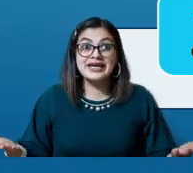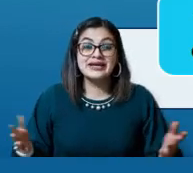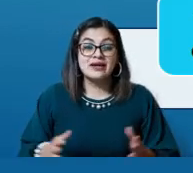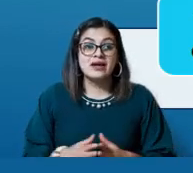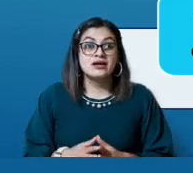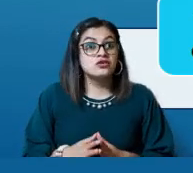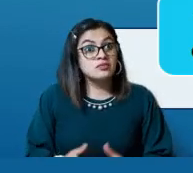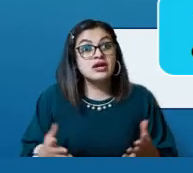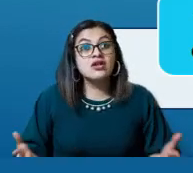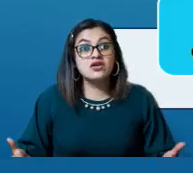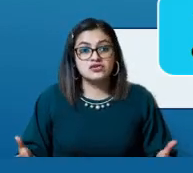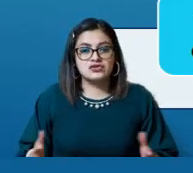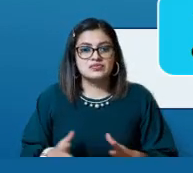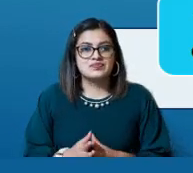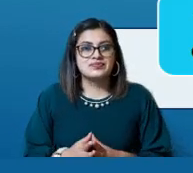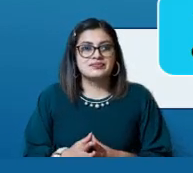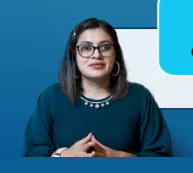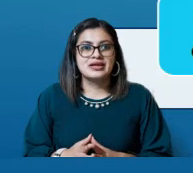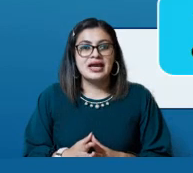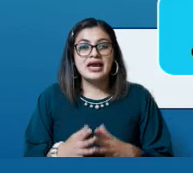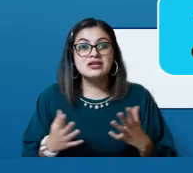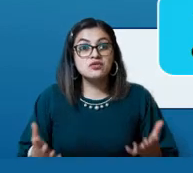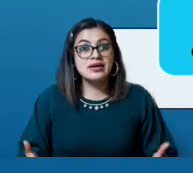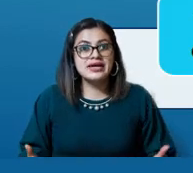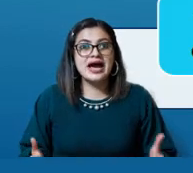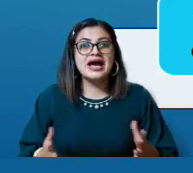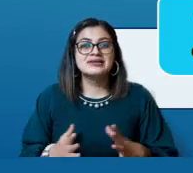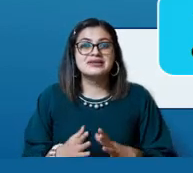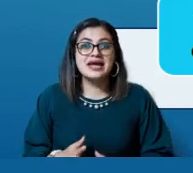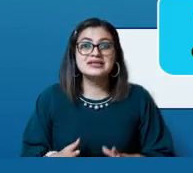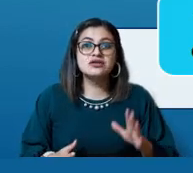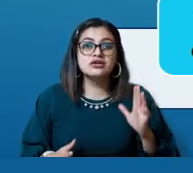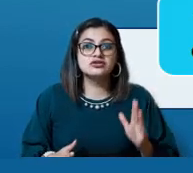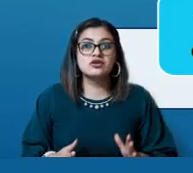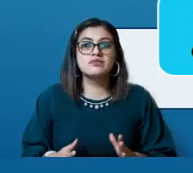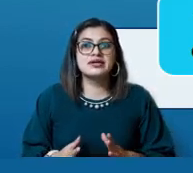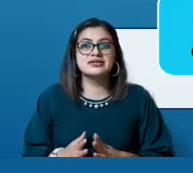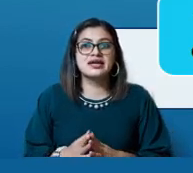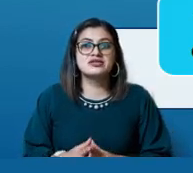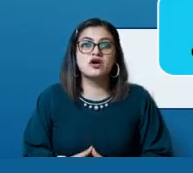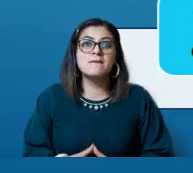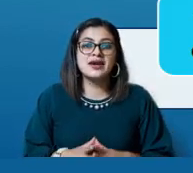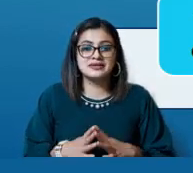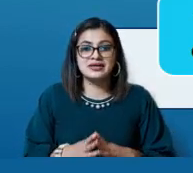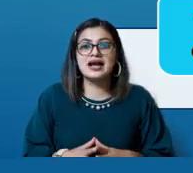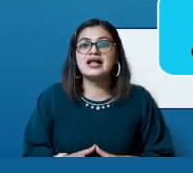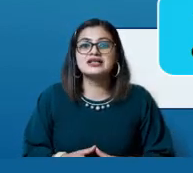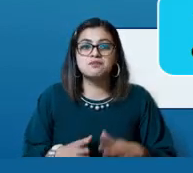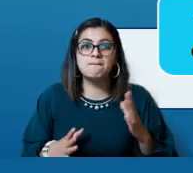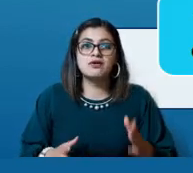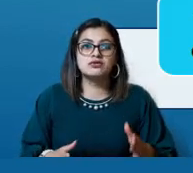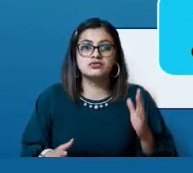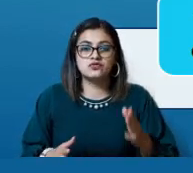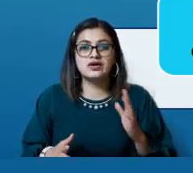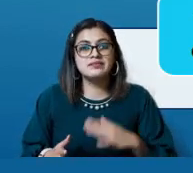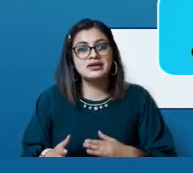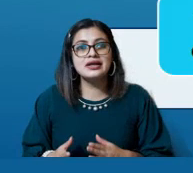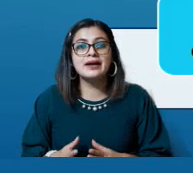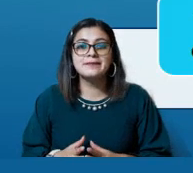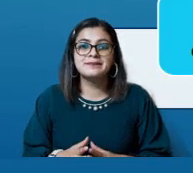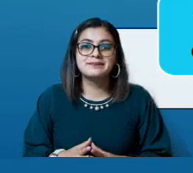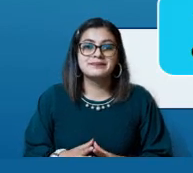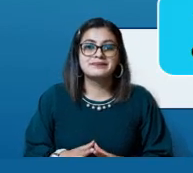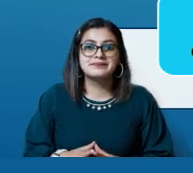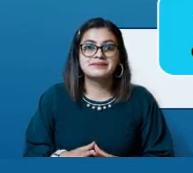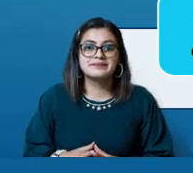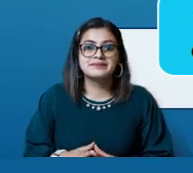Muy bien. Número 2. Enumera tres costumbres que son practicadas por tu